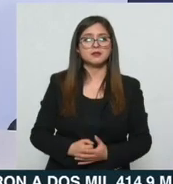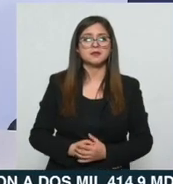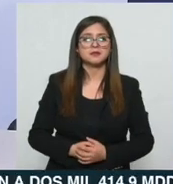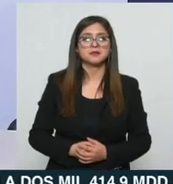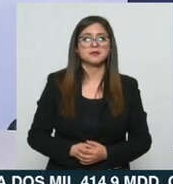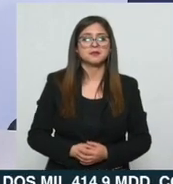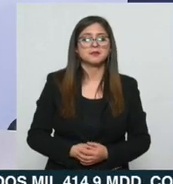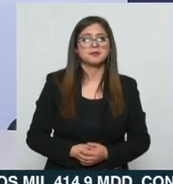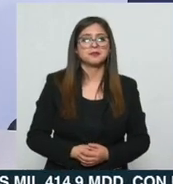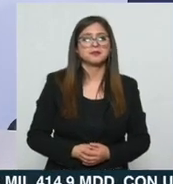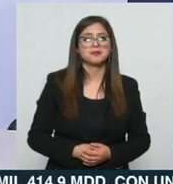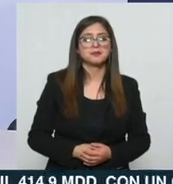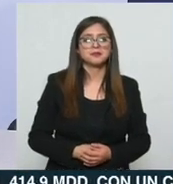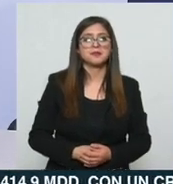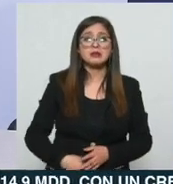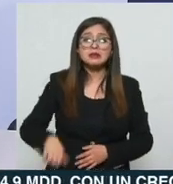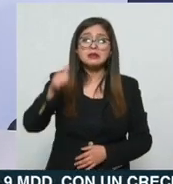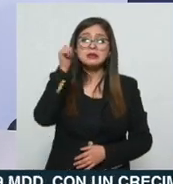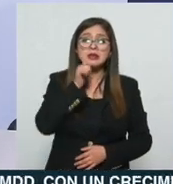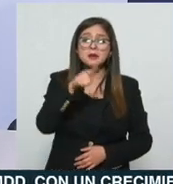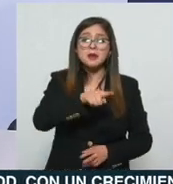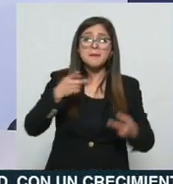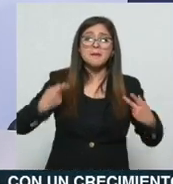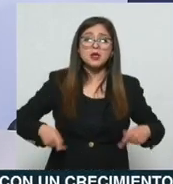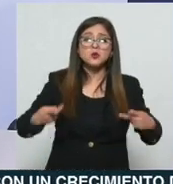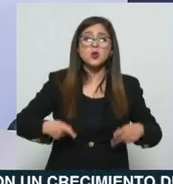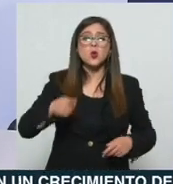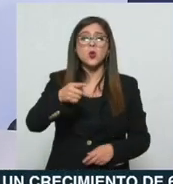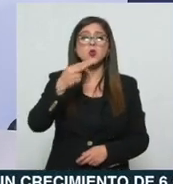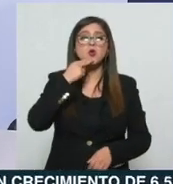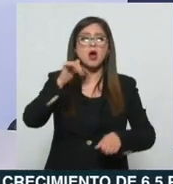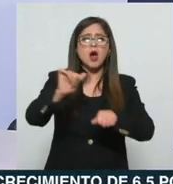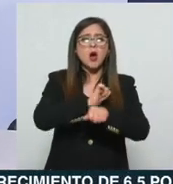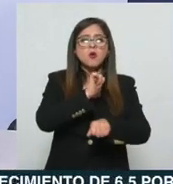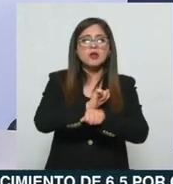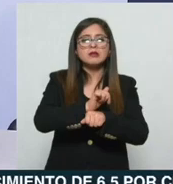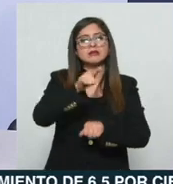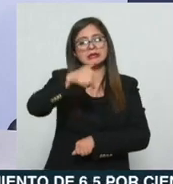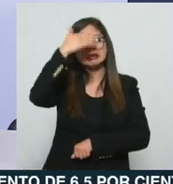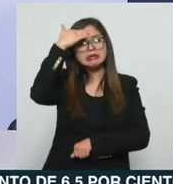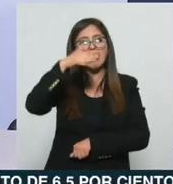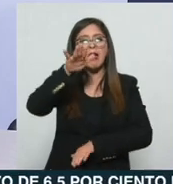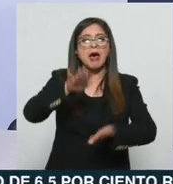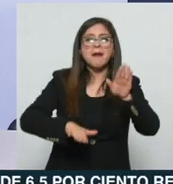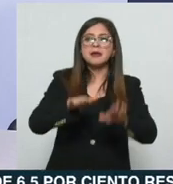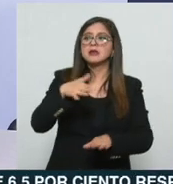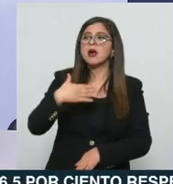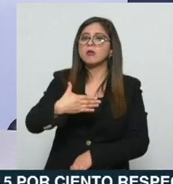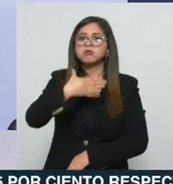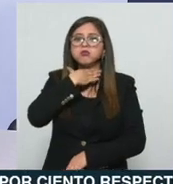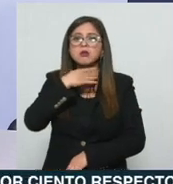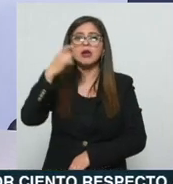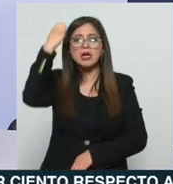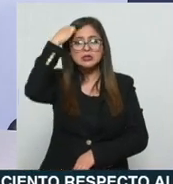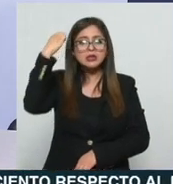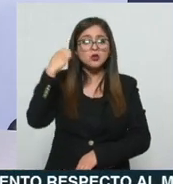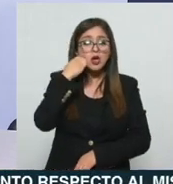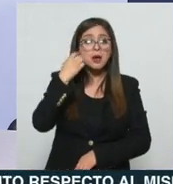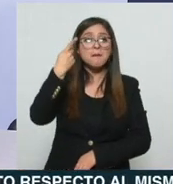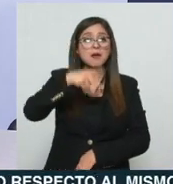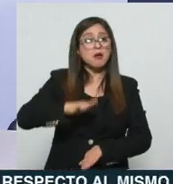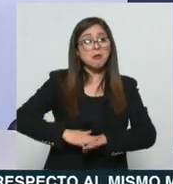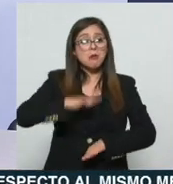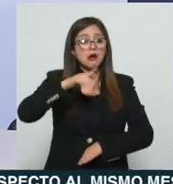Mire, todos los días las personas que usan auto en la ciudad se enfrentan al problema de encontrar un lugar de estacionamiento, y más si estos espacios